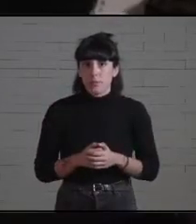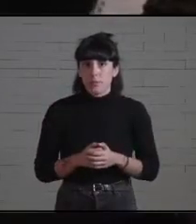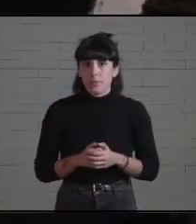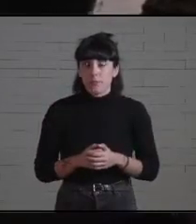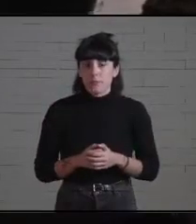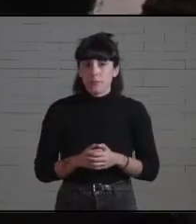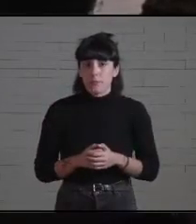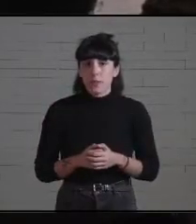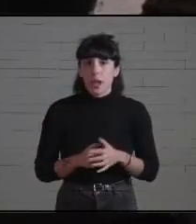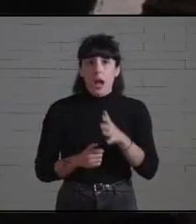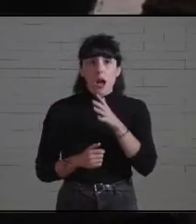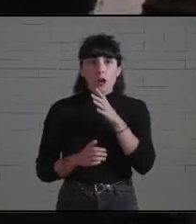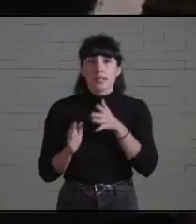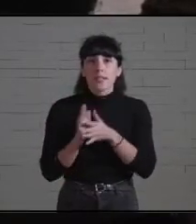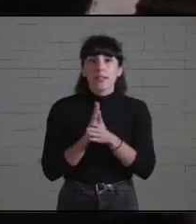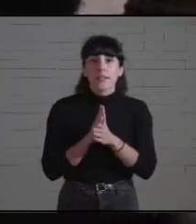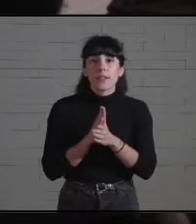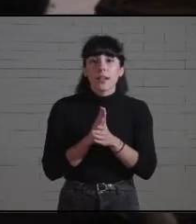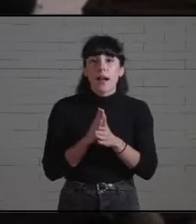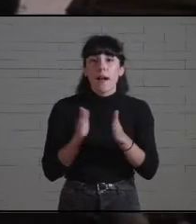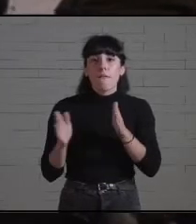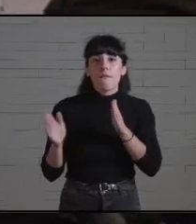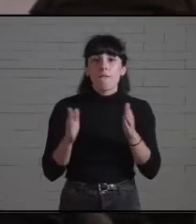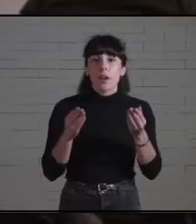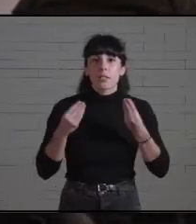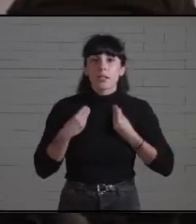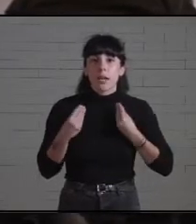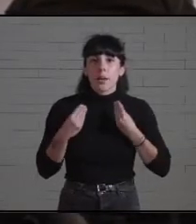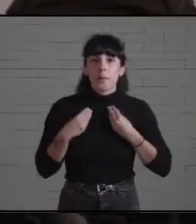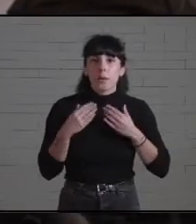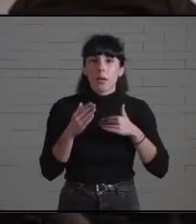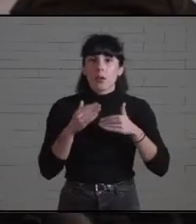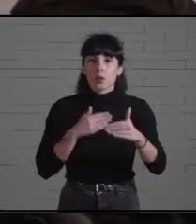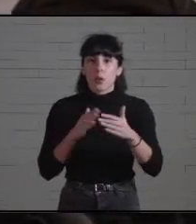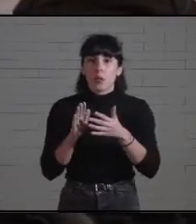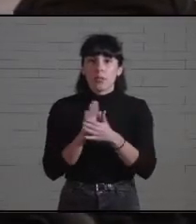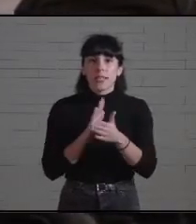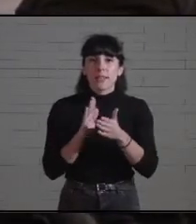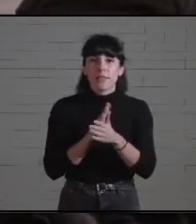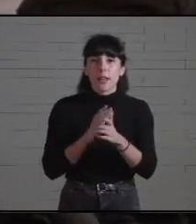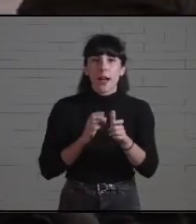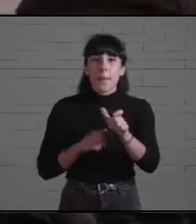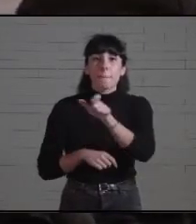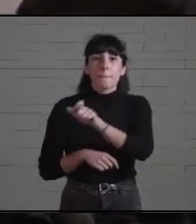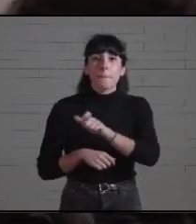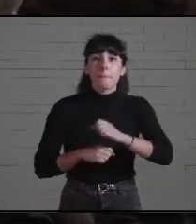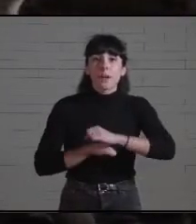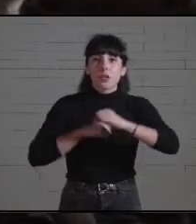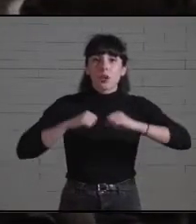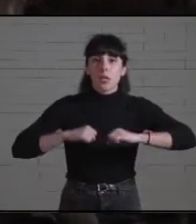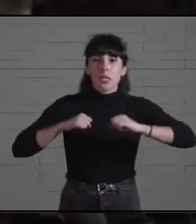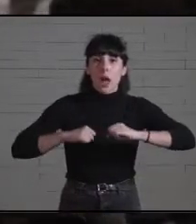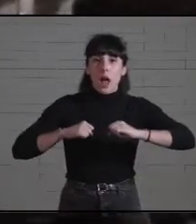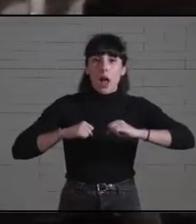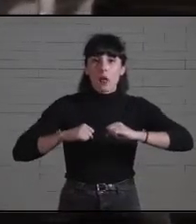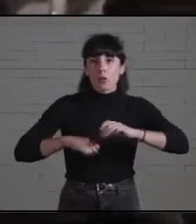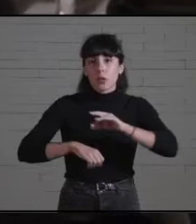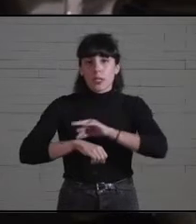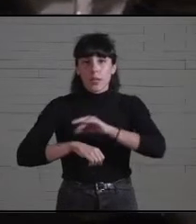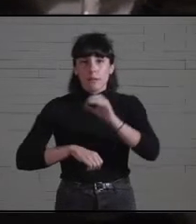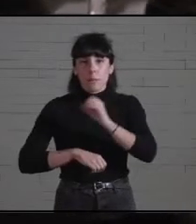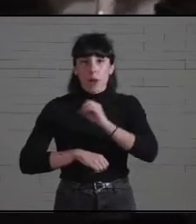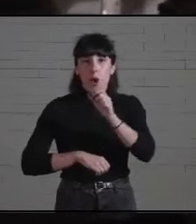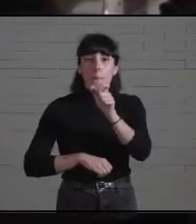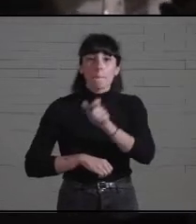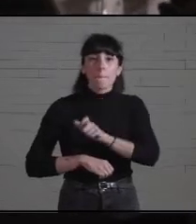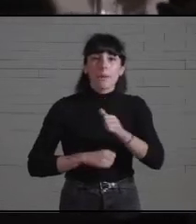la siguiente fase vital, que es el cuidado de personas adultas enfermas o dependientes mayores.